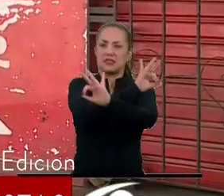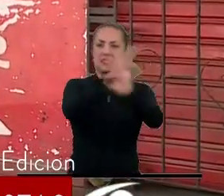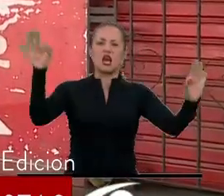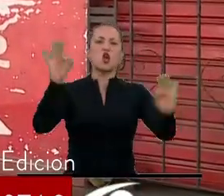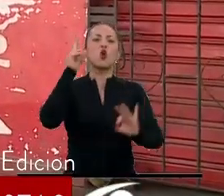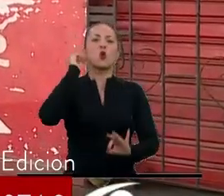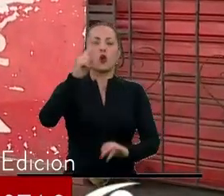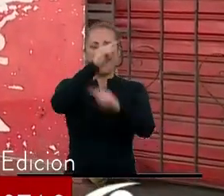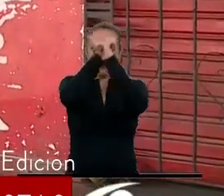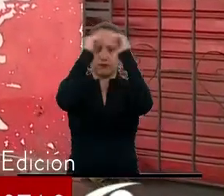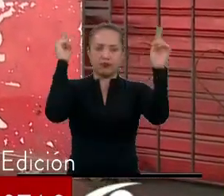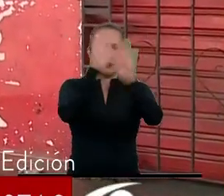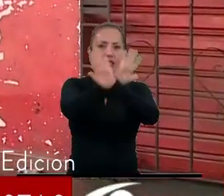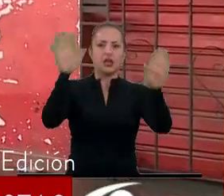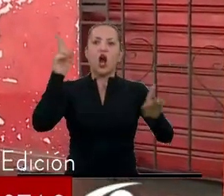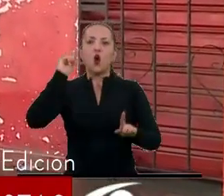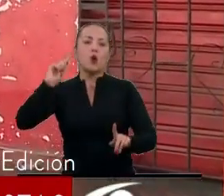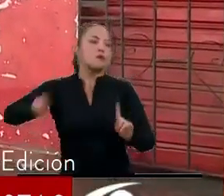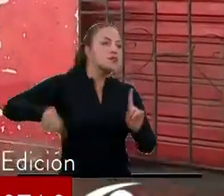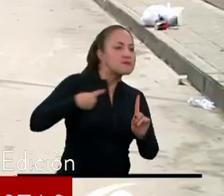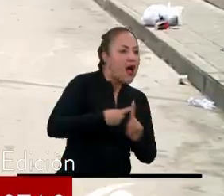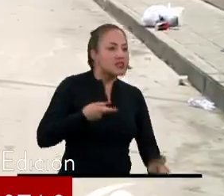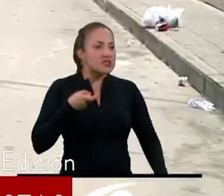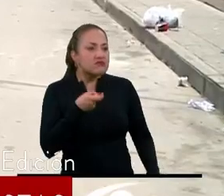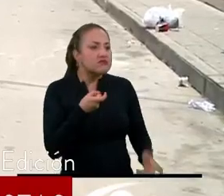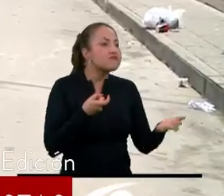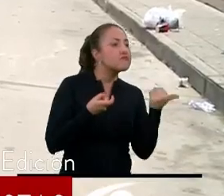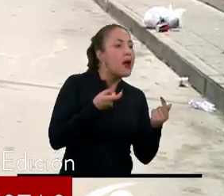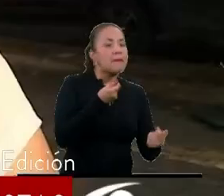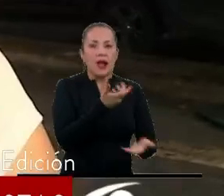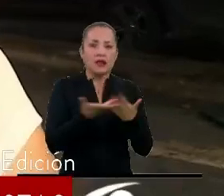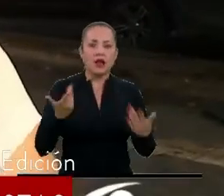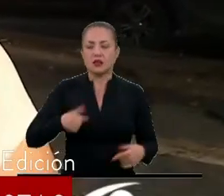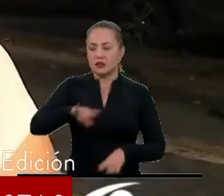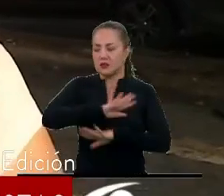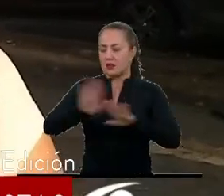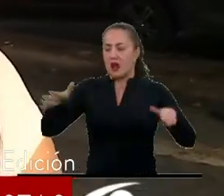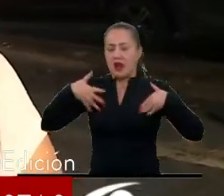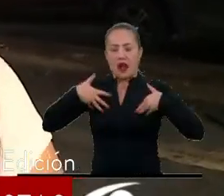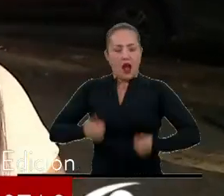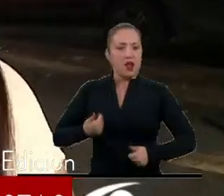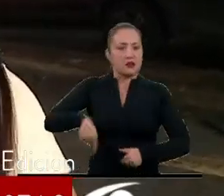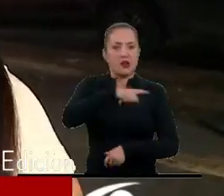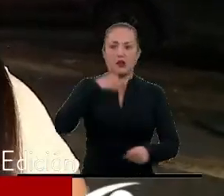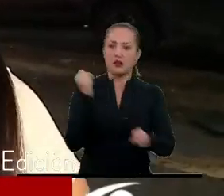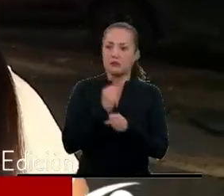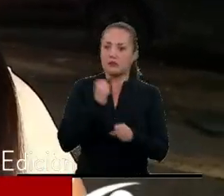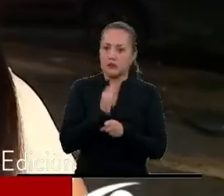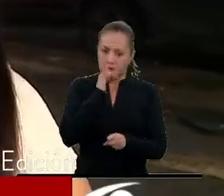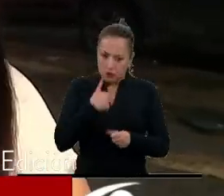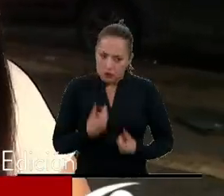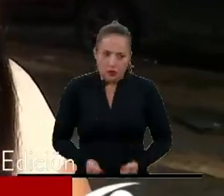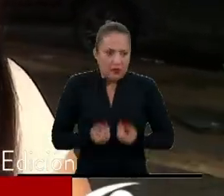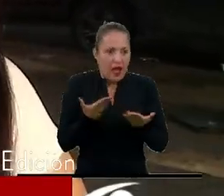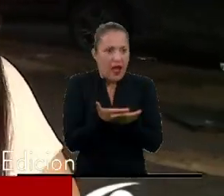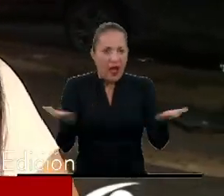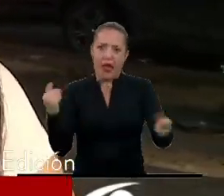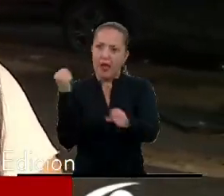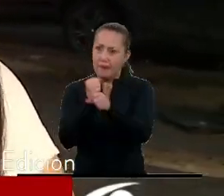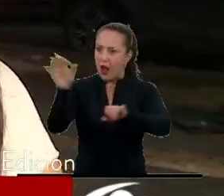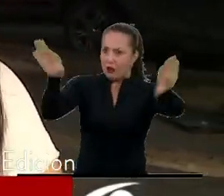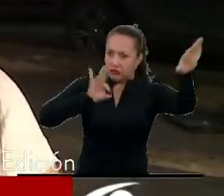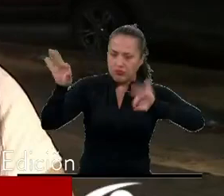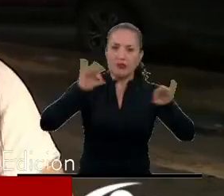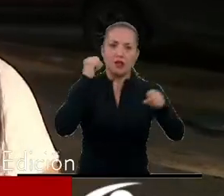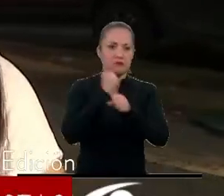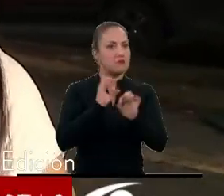están agobiados por las extorsiones. Estamos cansados de que no nos dejen trabajar en paz. Somos unas personas que generamos empleo, que